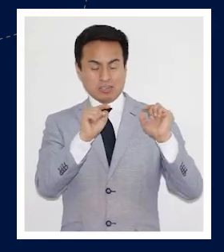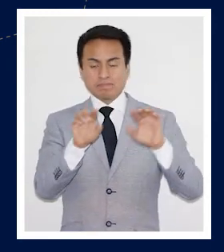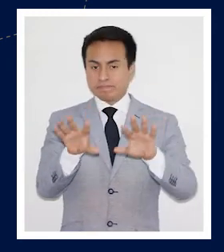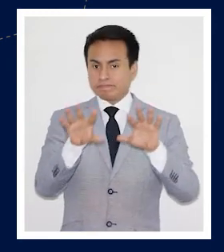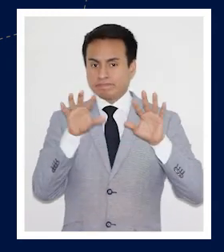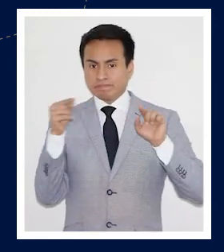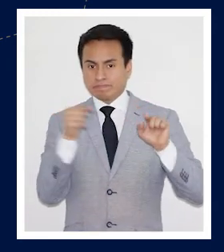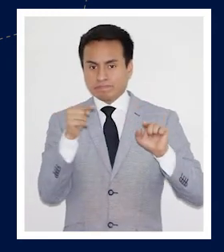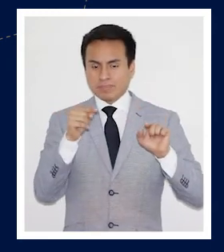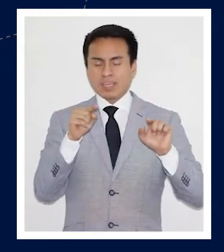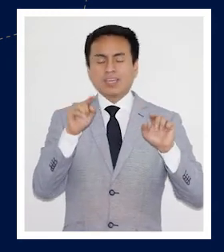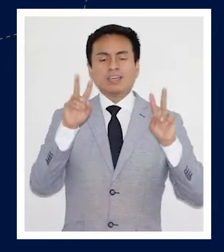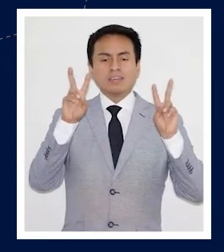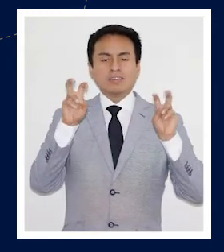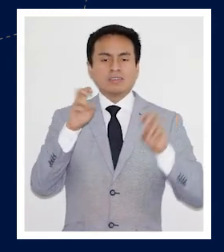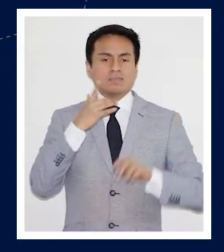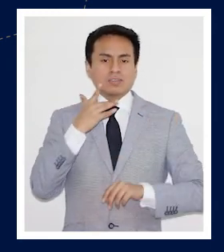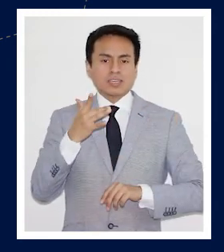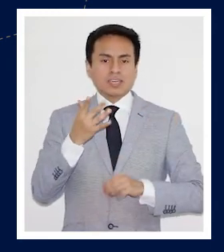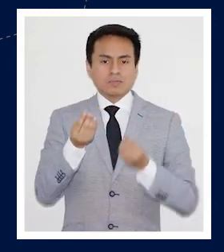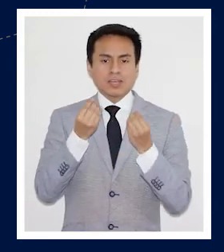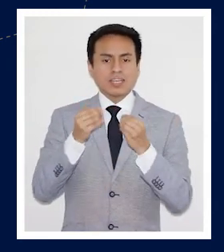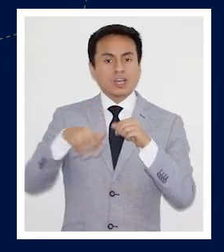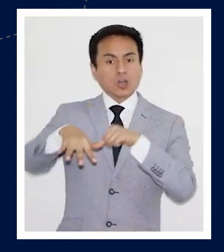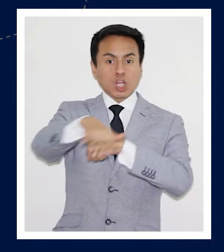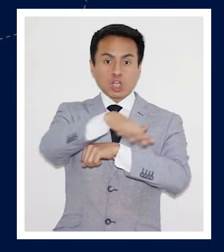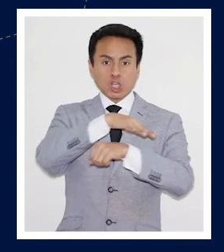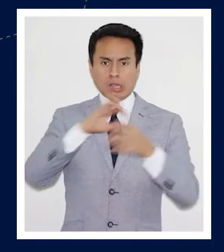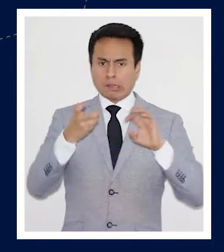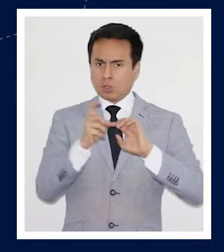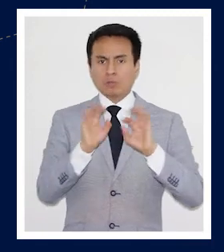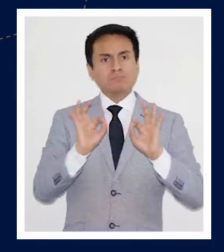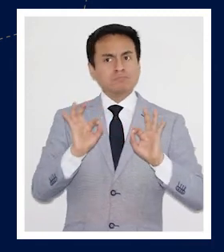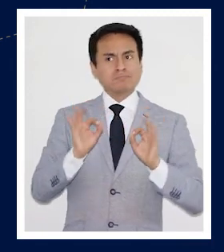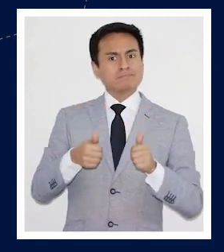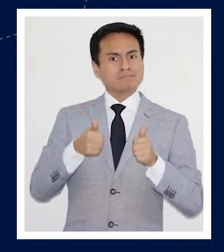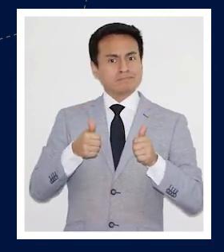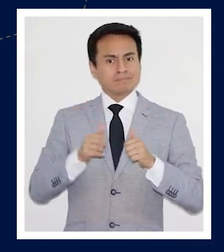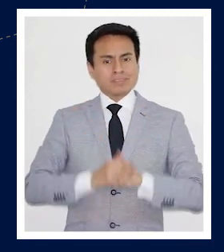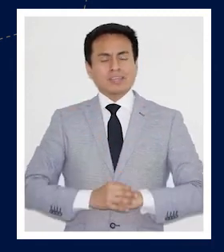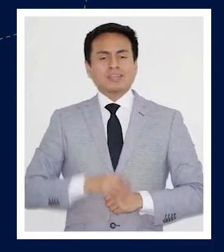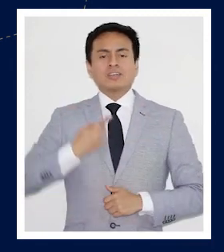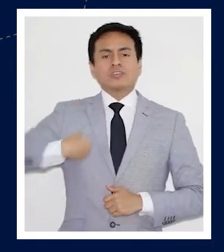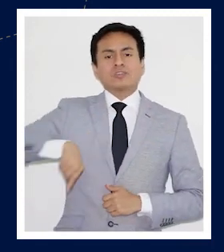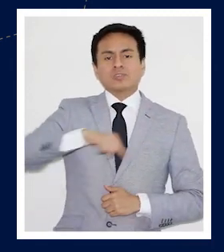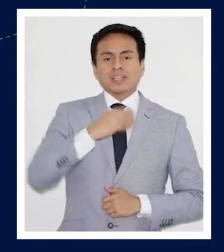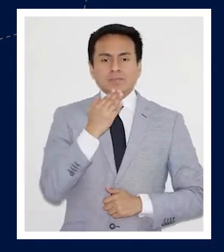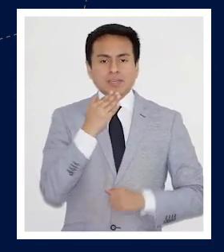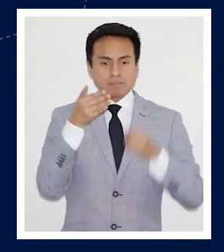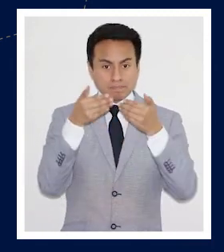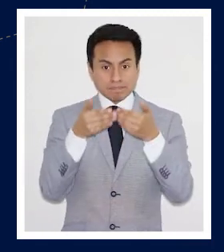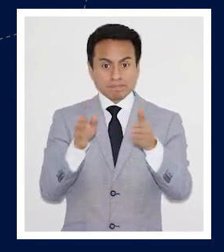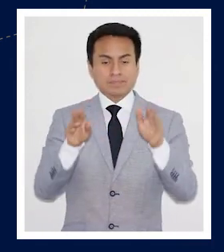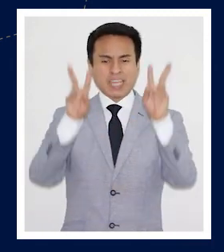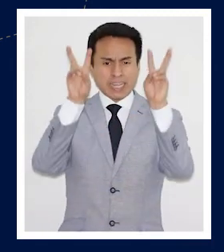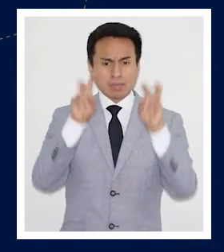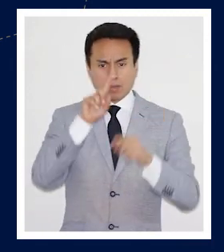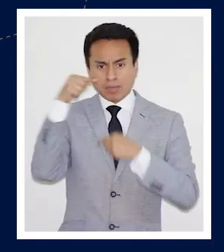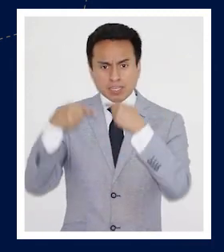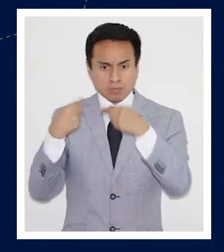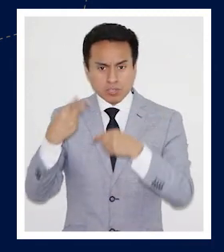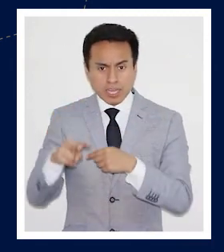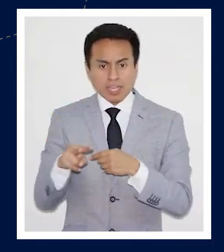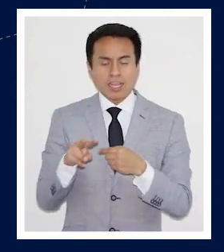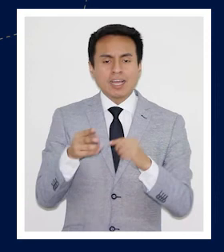edificio resalte, sobre todo por las buenas condiciones en las que se encuentra. Nosotros también hemos abierto estos